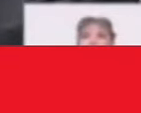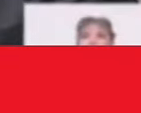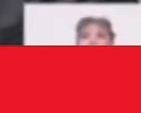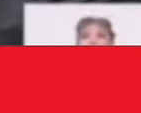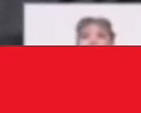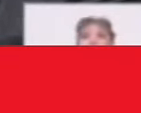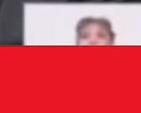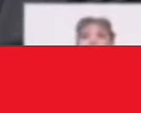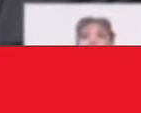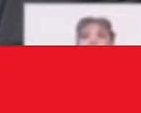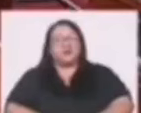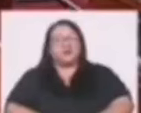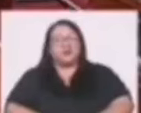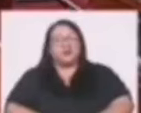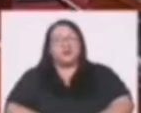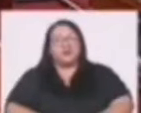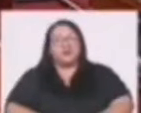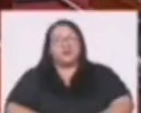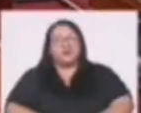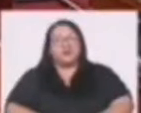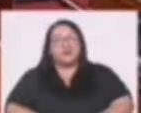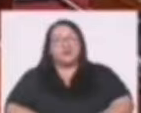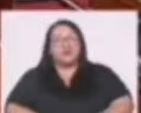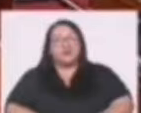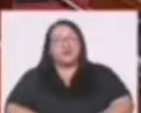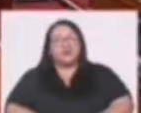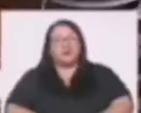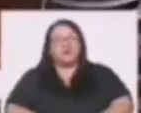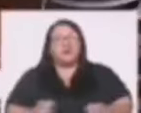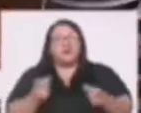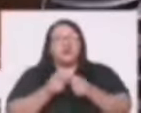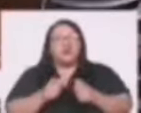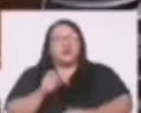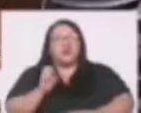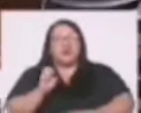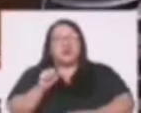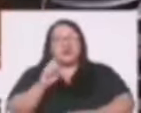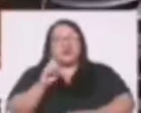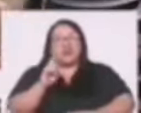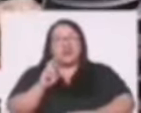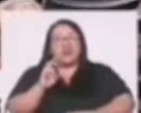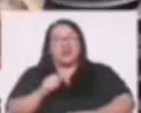tiene solidez jurídica. Tiene la palabra el congresista Esdras Medina por 3 minutos.